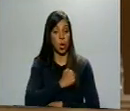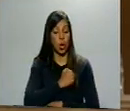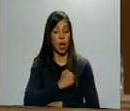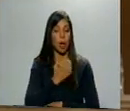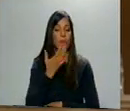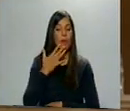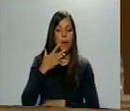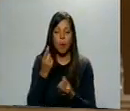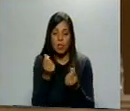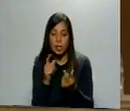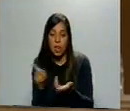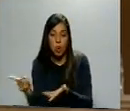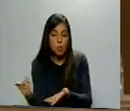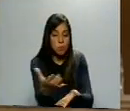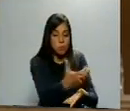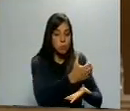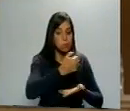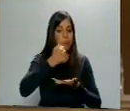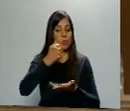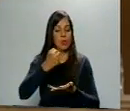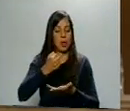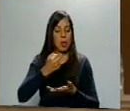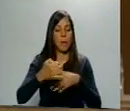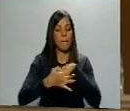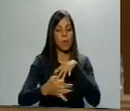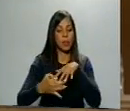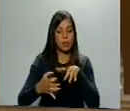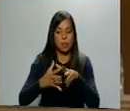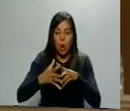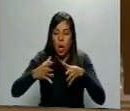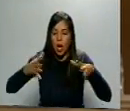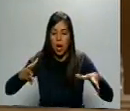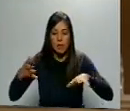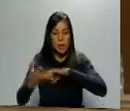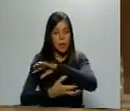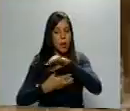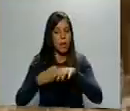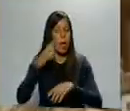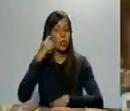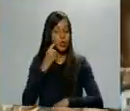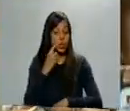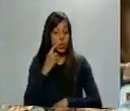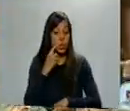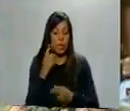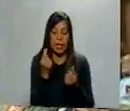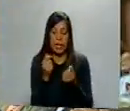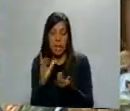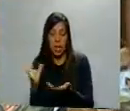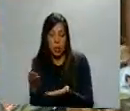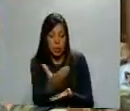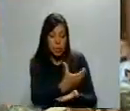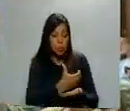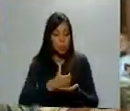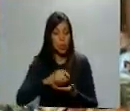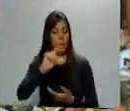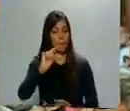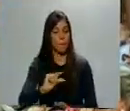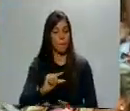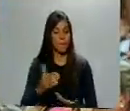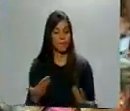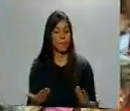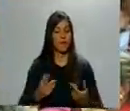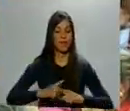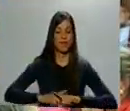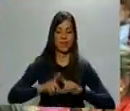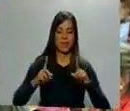alta recaudación. Un municipio grandísimo, con muchos problemas como Sucre, tiene una baja recaudación por las condiciones